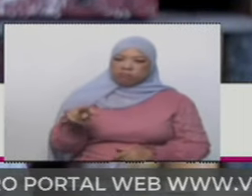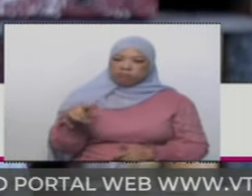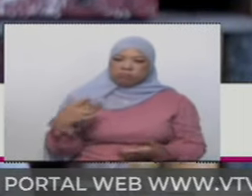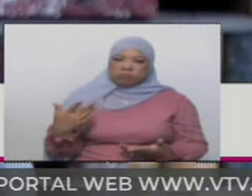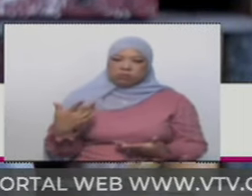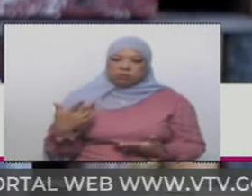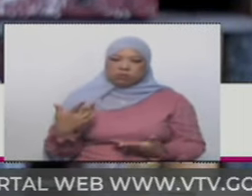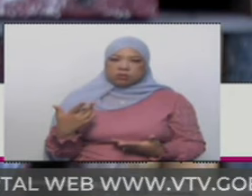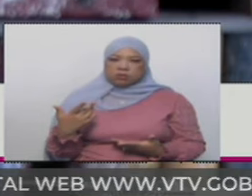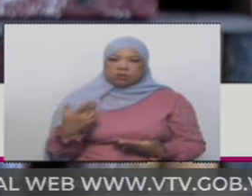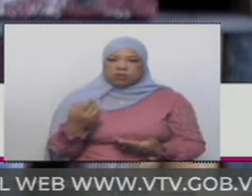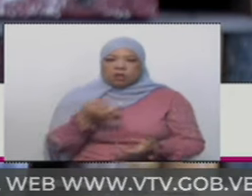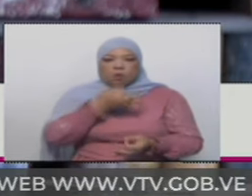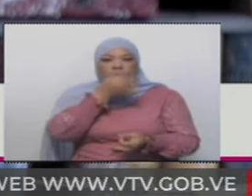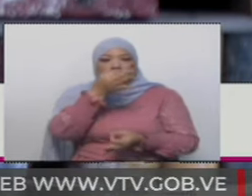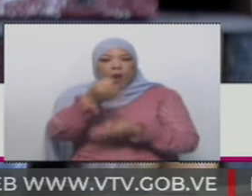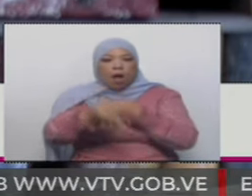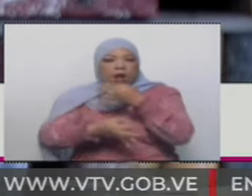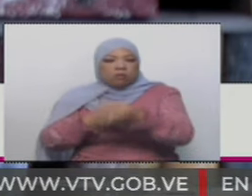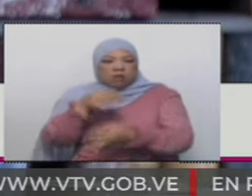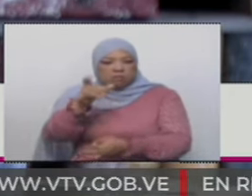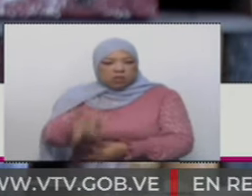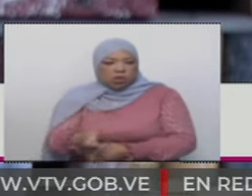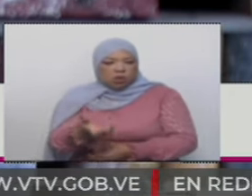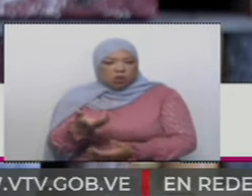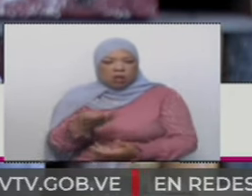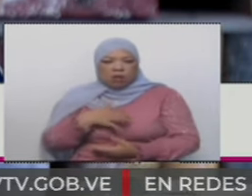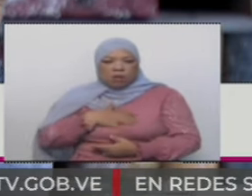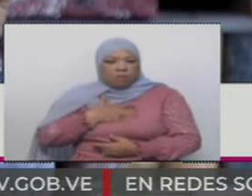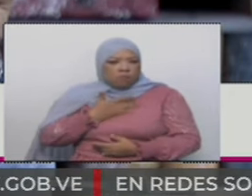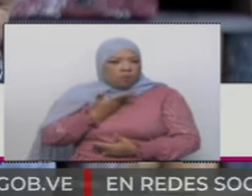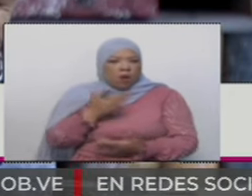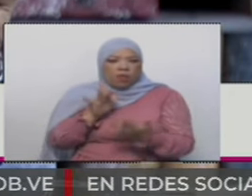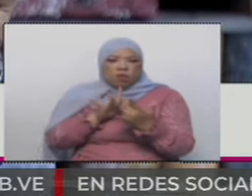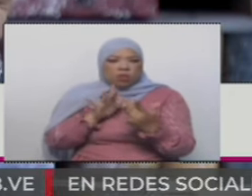No es capaz de hablarle a la gente.